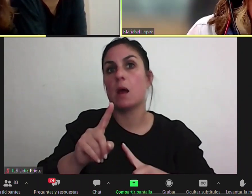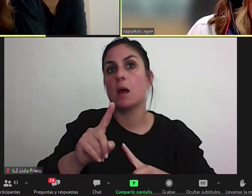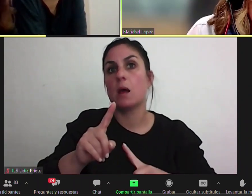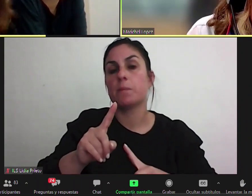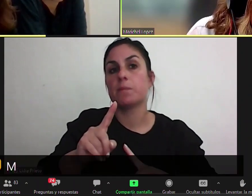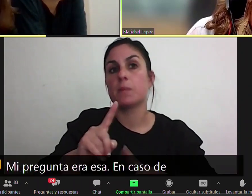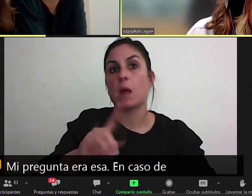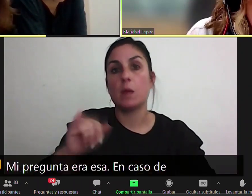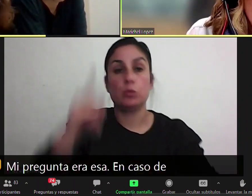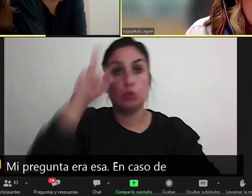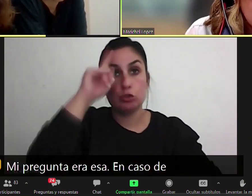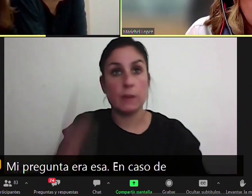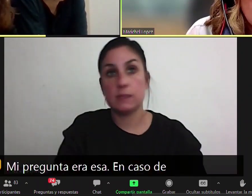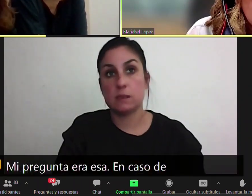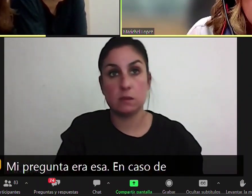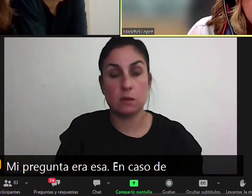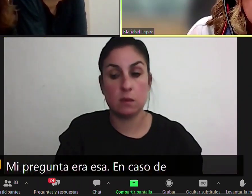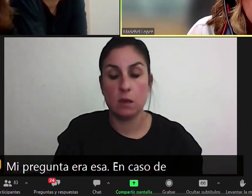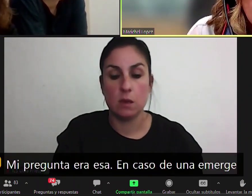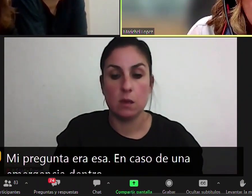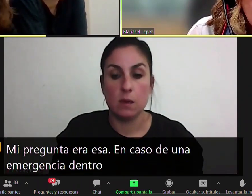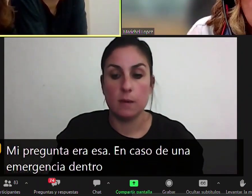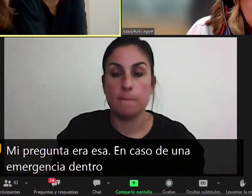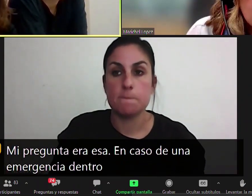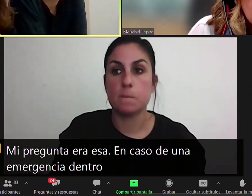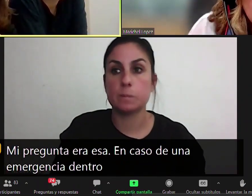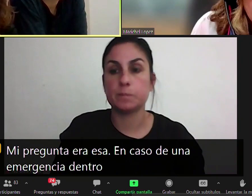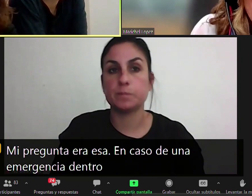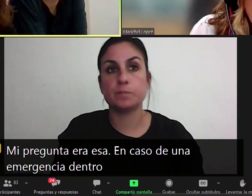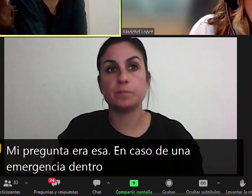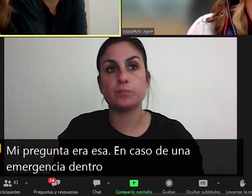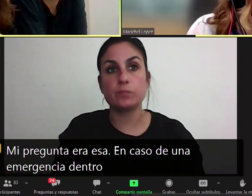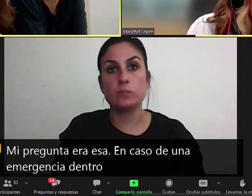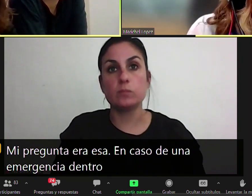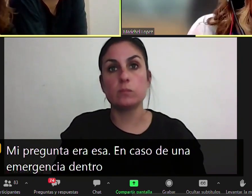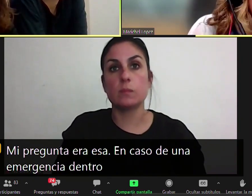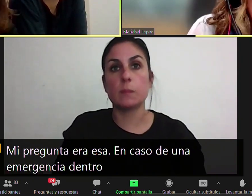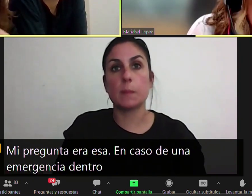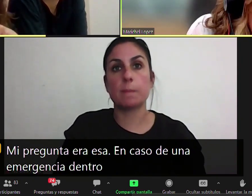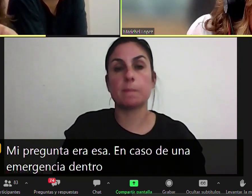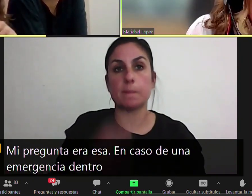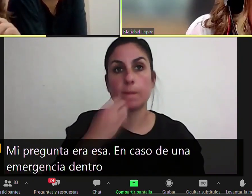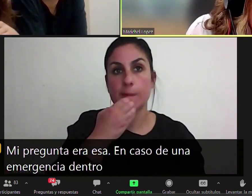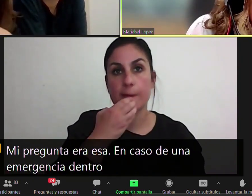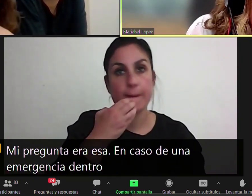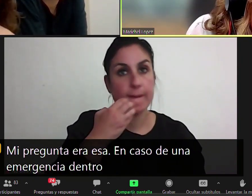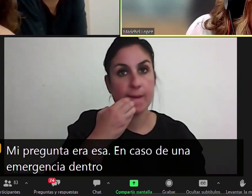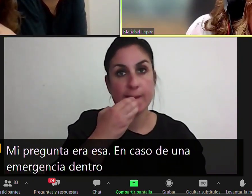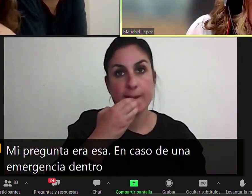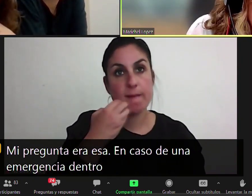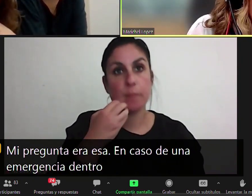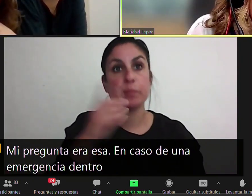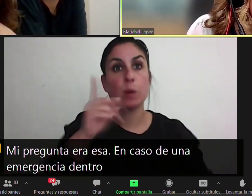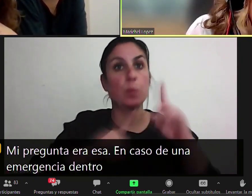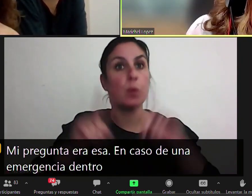lo vas a saber. Es difícil que lo sepas, claro. Es muy difícil. Claro, lo que dice Alberto, el problema puede